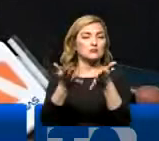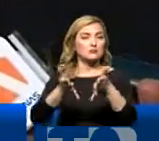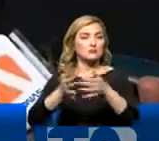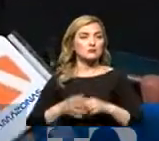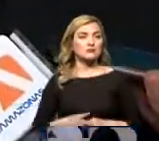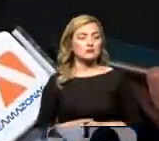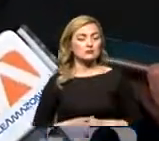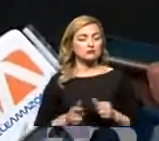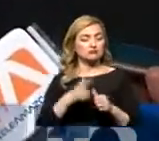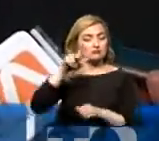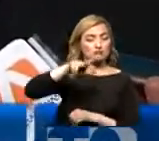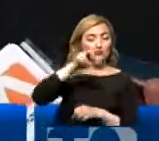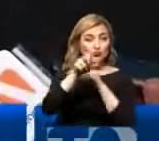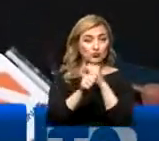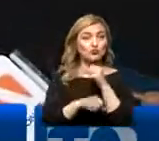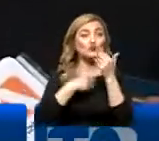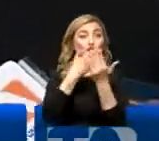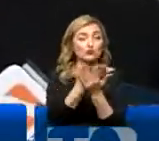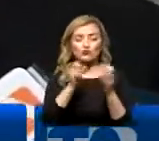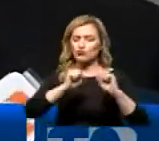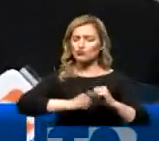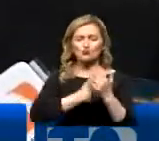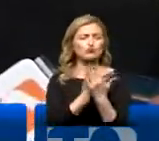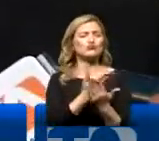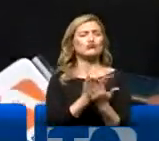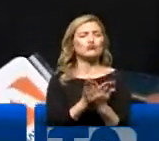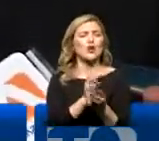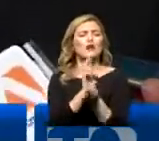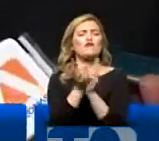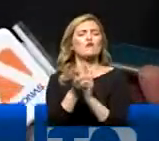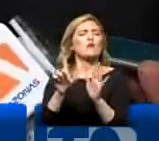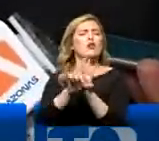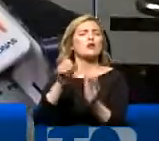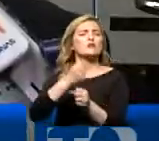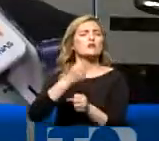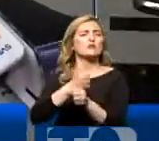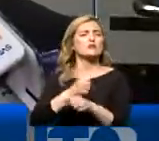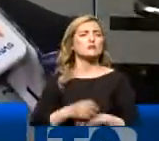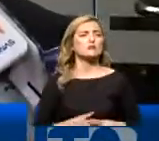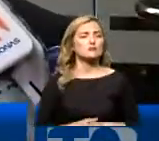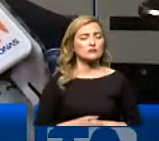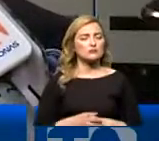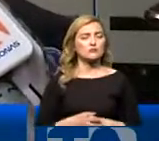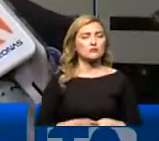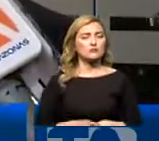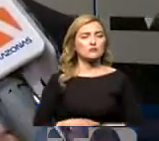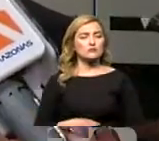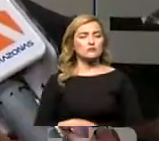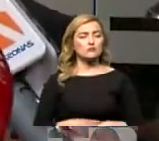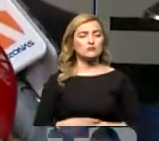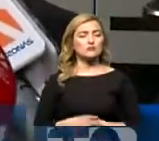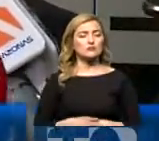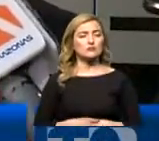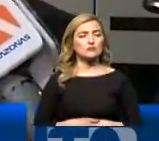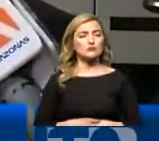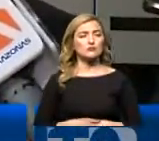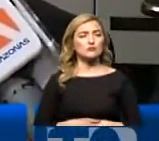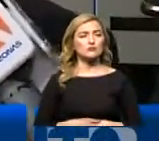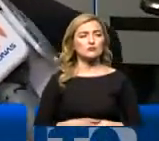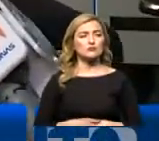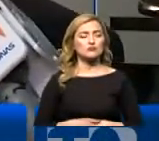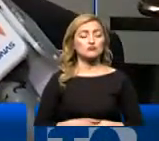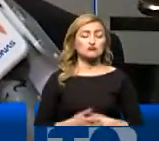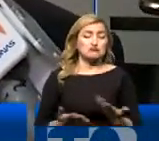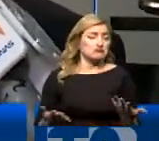en este primer trimestre del año pueda presentar ya una propuesta de reformas laborales. Hemos reiterado nuestra posición de que las